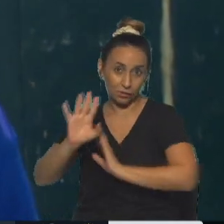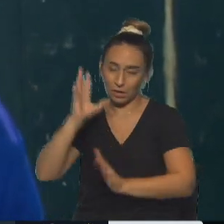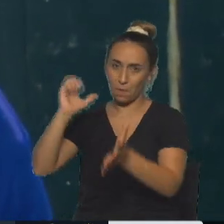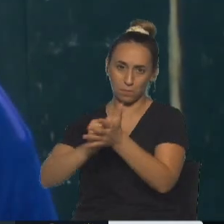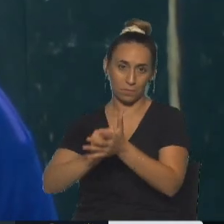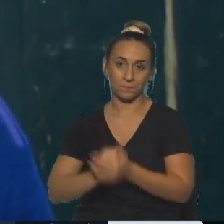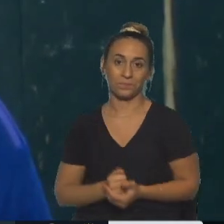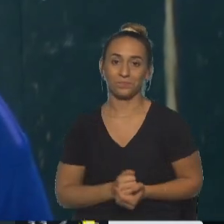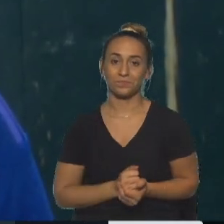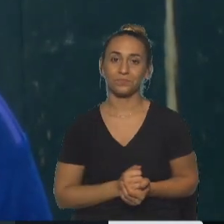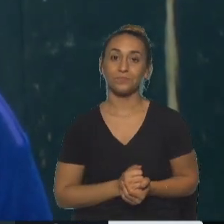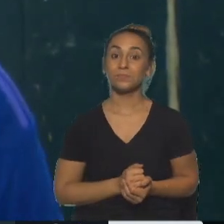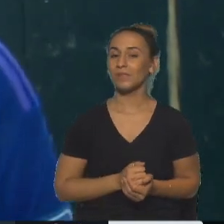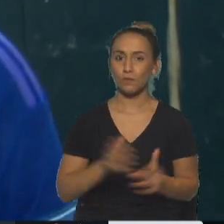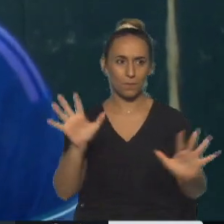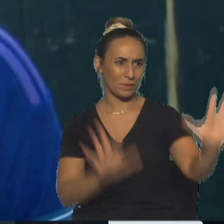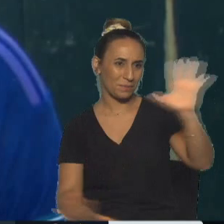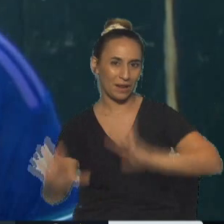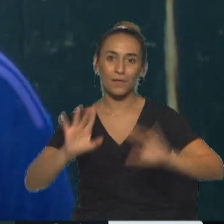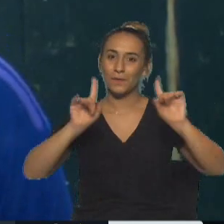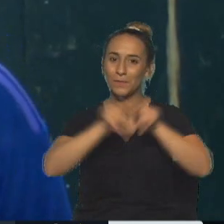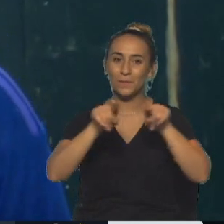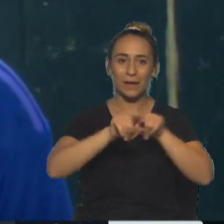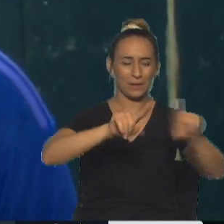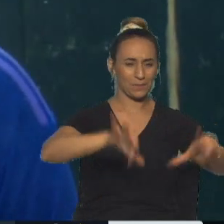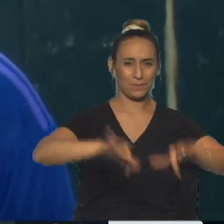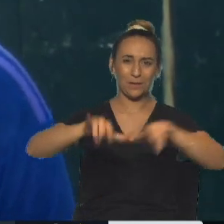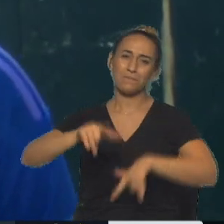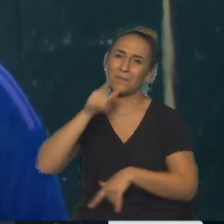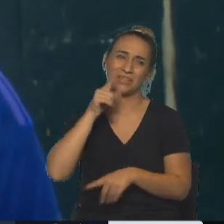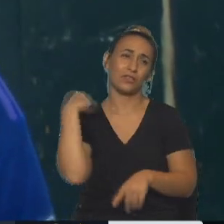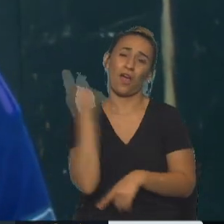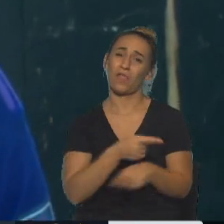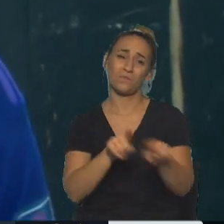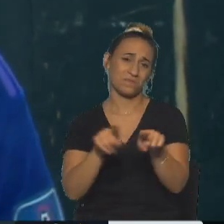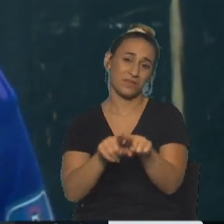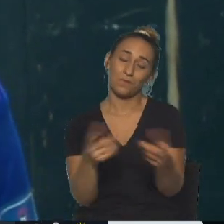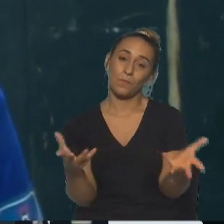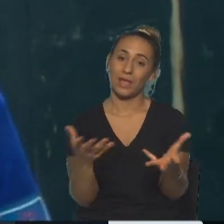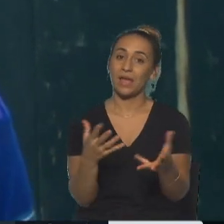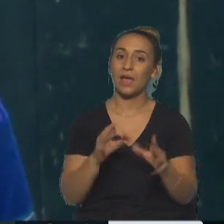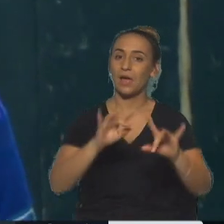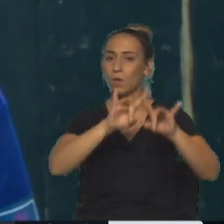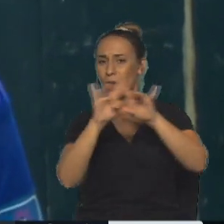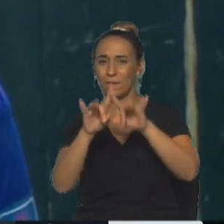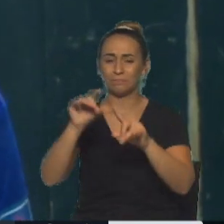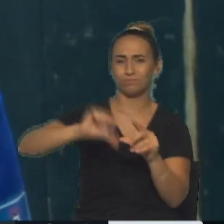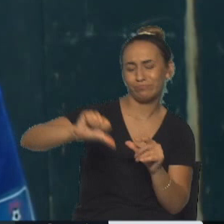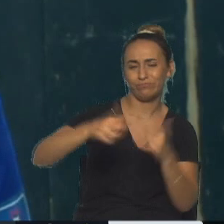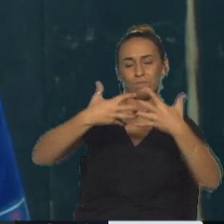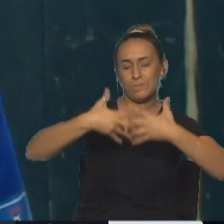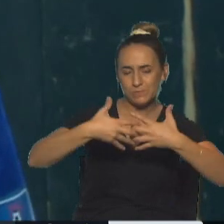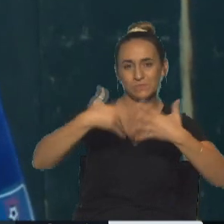que había todo el dispositivo, era una oficina. Calculo que todos hicieron lo mismo, porque viste, hace tanta que la página no andaba, qué sé yo, y